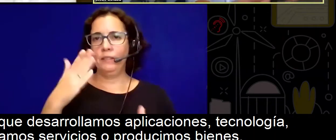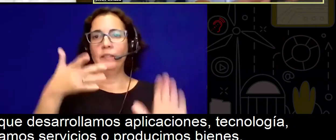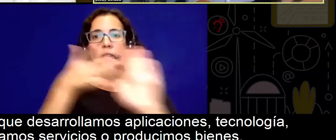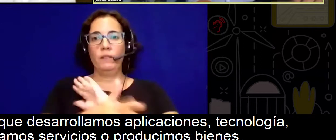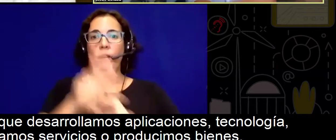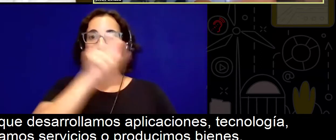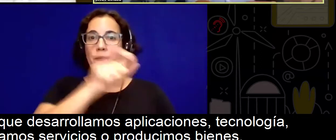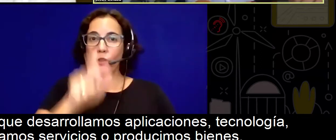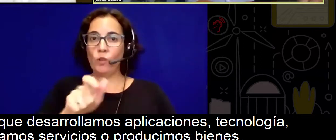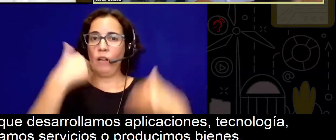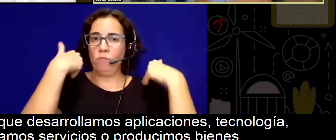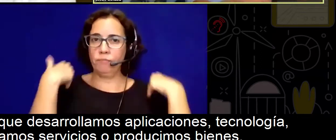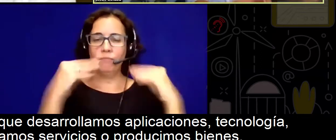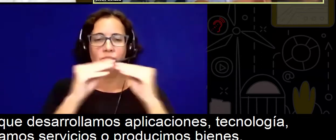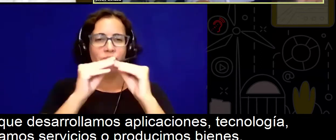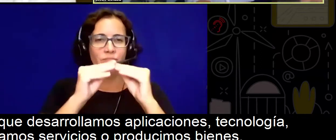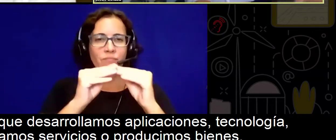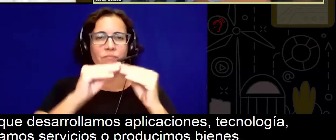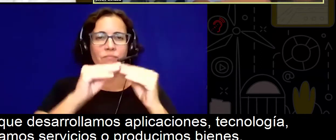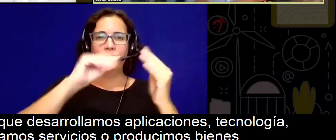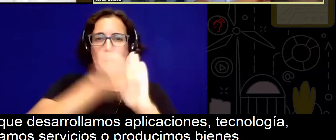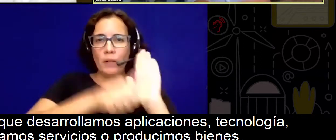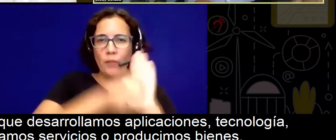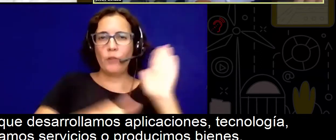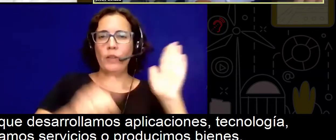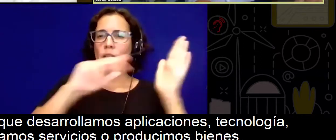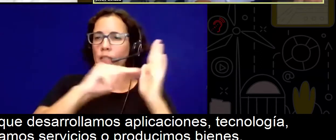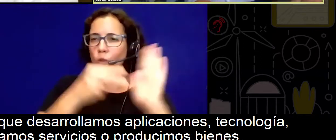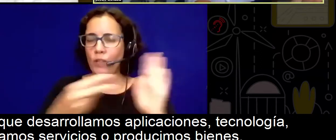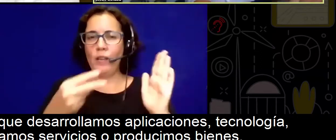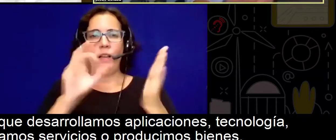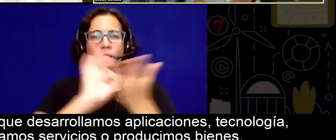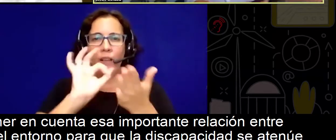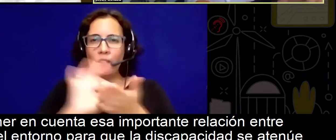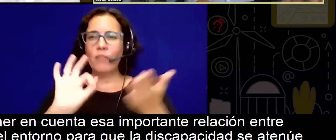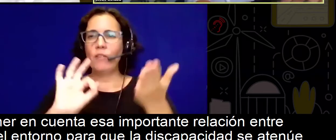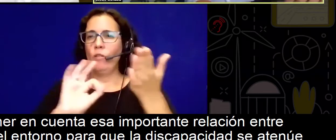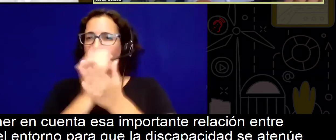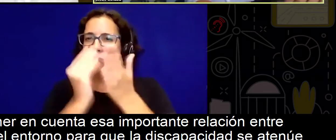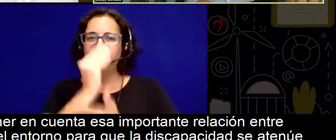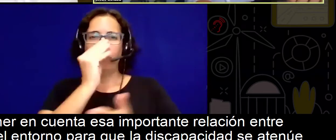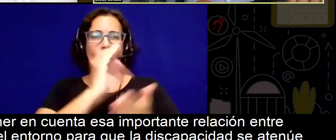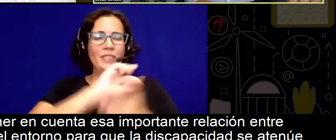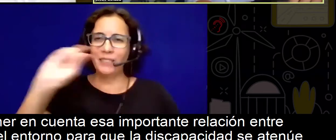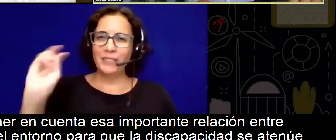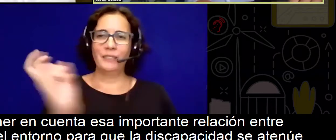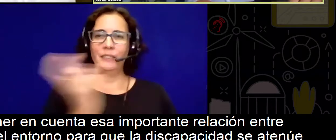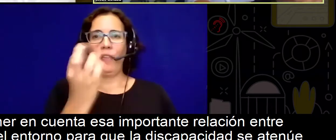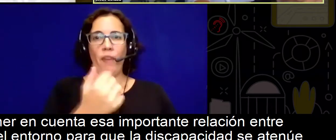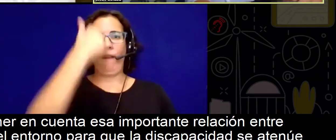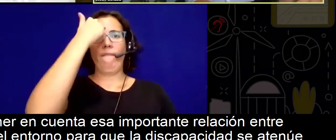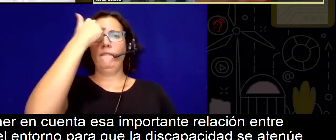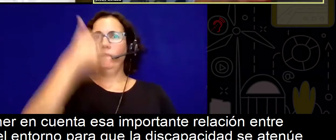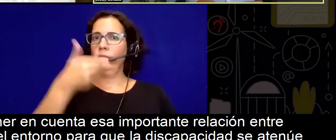desarrollamos aplicaciones, desarrollamos tecnología, desarrollamos servicios o producimos bienes, tenemos que tener en cuenta esa importante relación